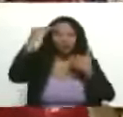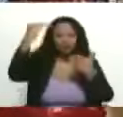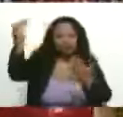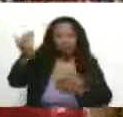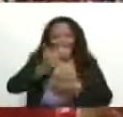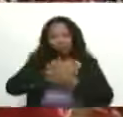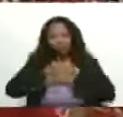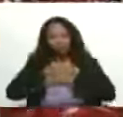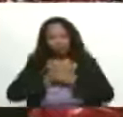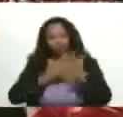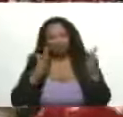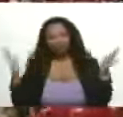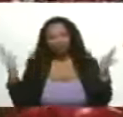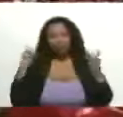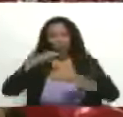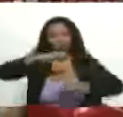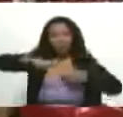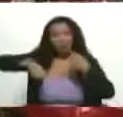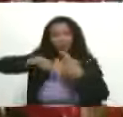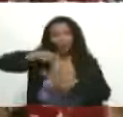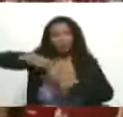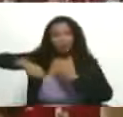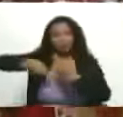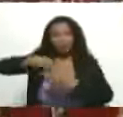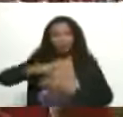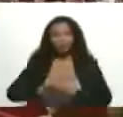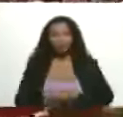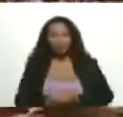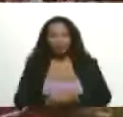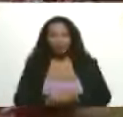¡Saludo solidario!